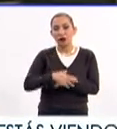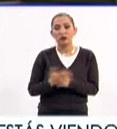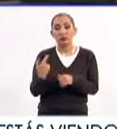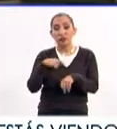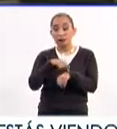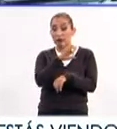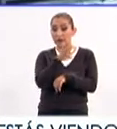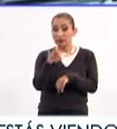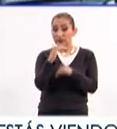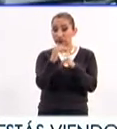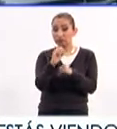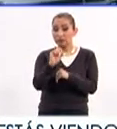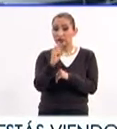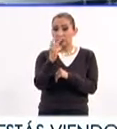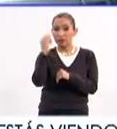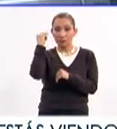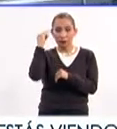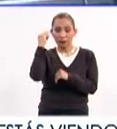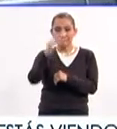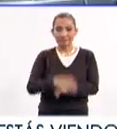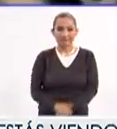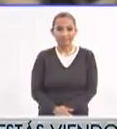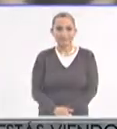www.televisioneducativa.gob.mx/capacitación. Tienes hasta el 22 de marzo.